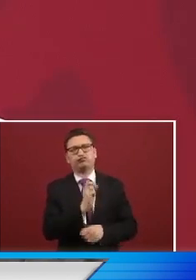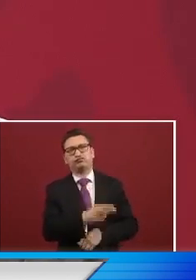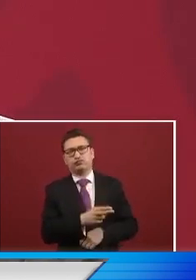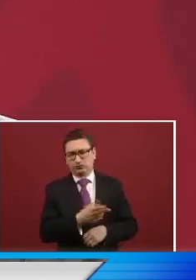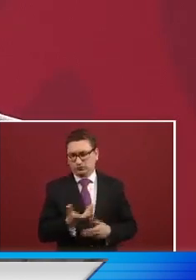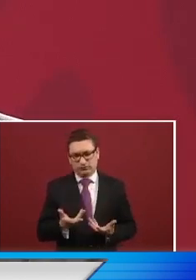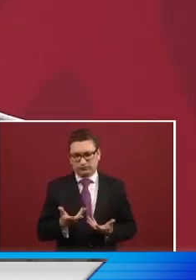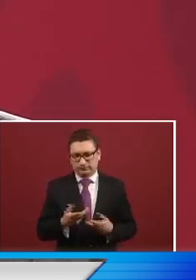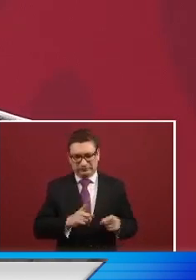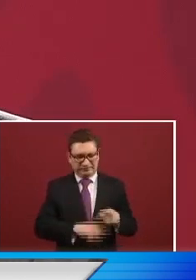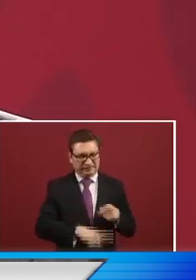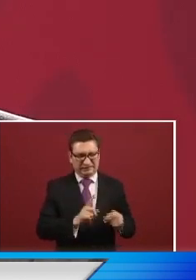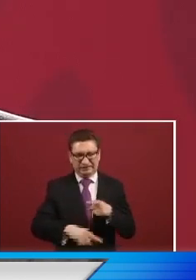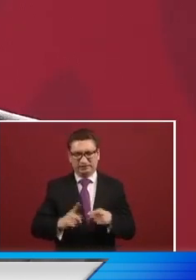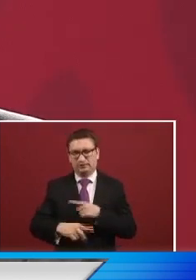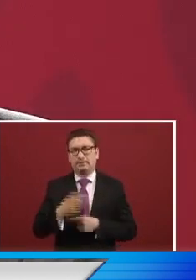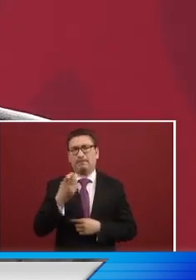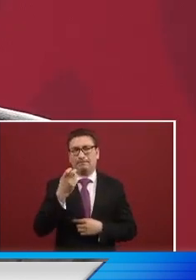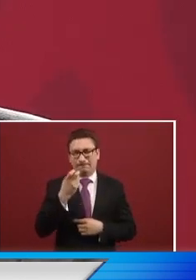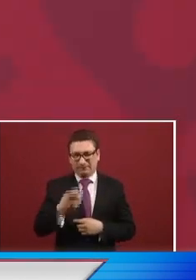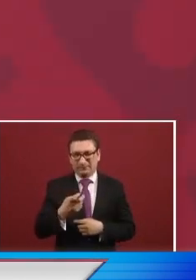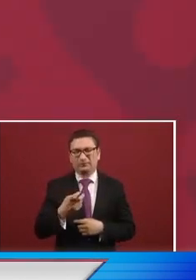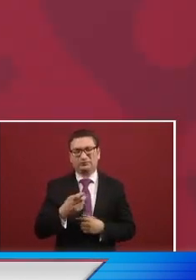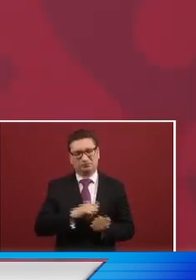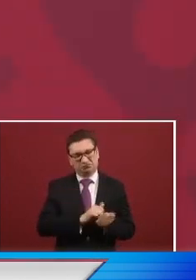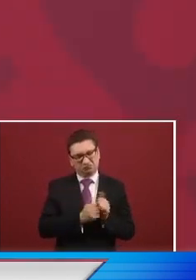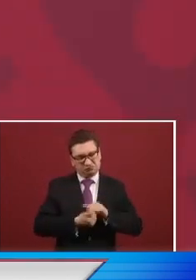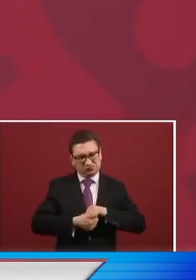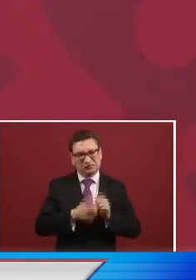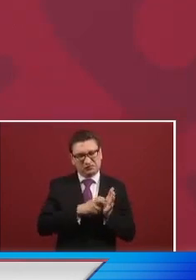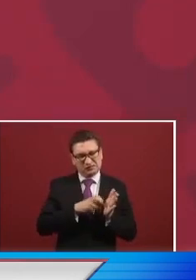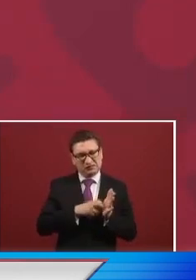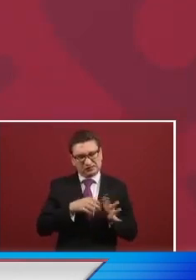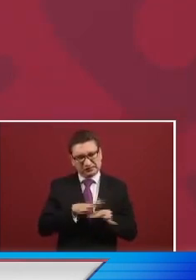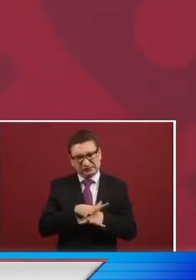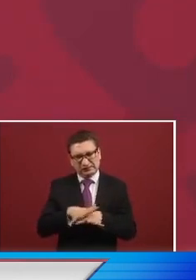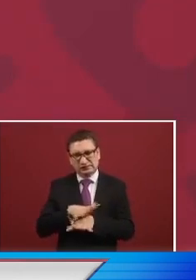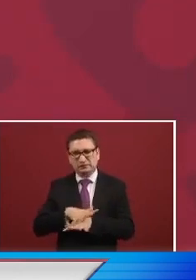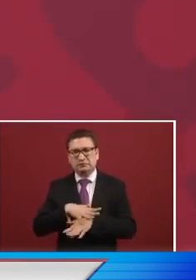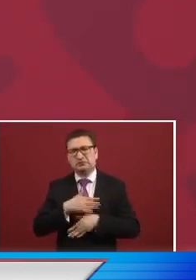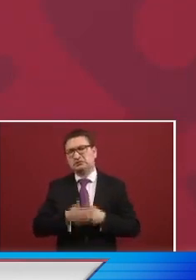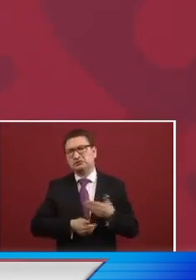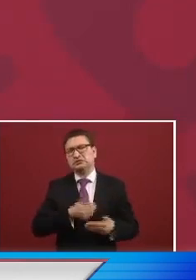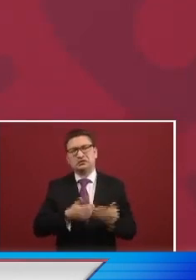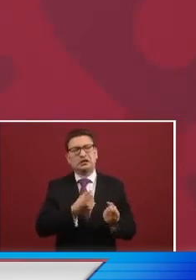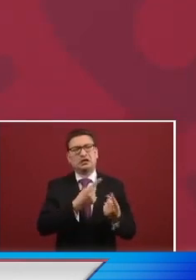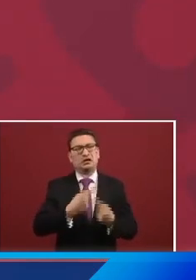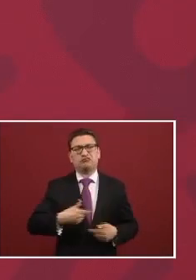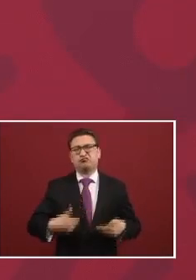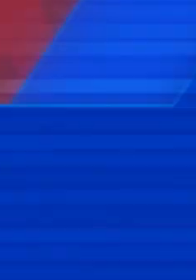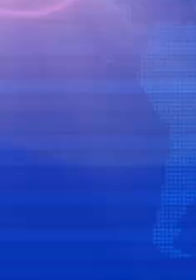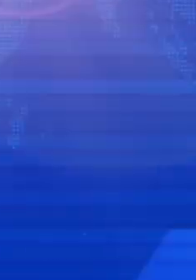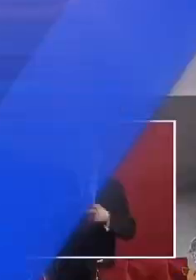compras de medicamentos con farmacéuticas extranjeras para evitar que se niegue la venta de medicamentos como ya ocurrió en